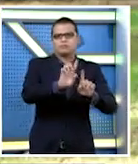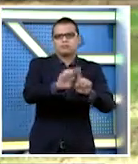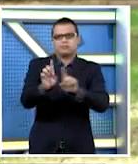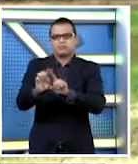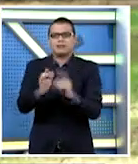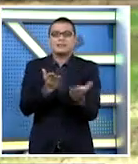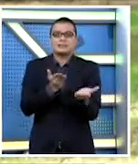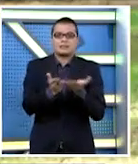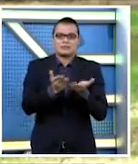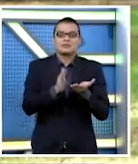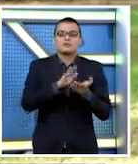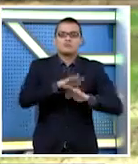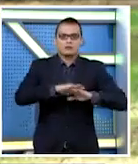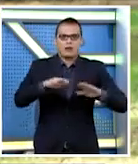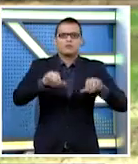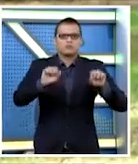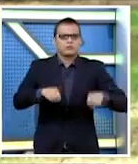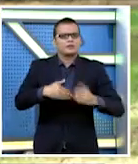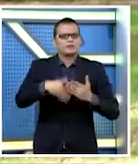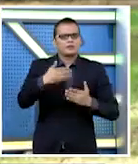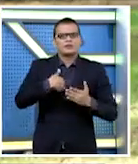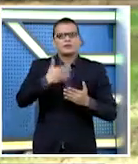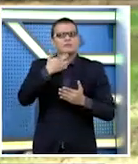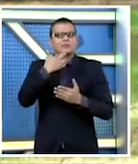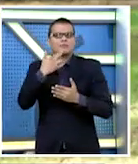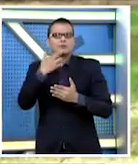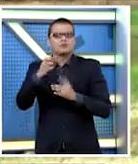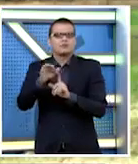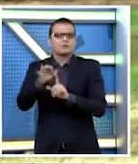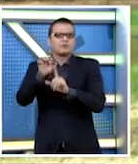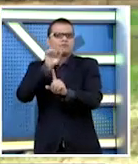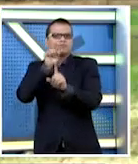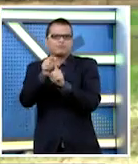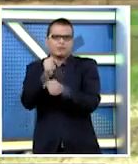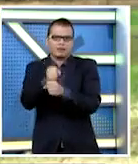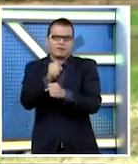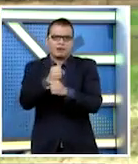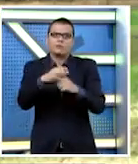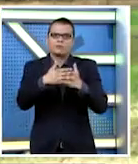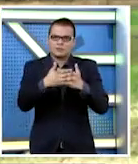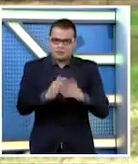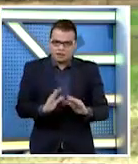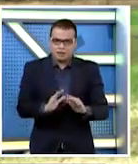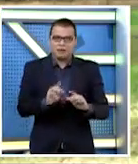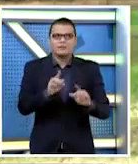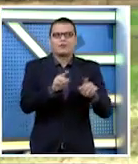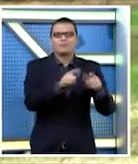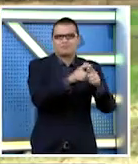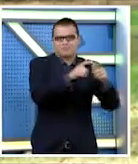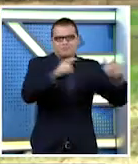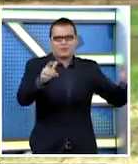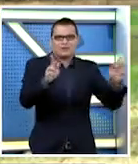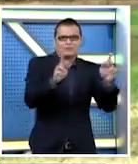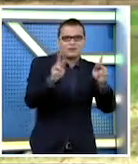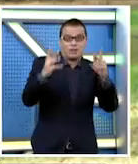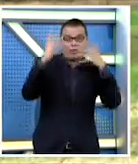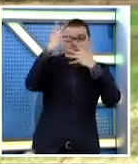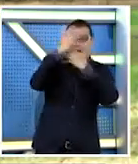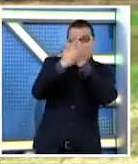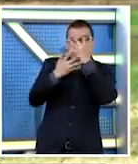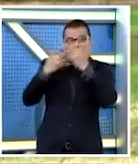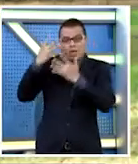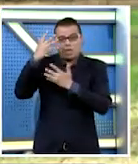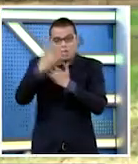podrán empezar a solicitar sus pasaportes sanitarios, la confusión que se ha generado en toda la ciudad ha hecho que varias de